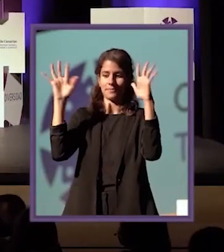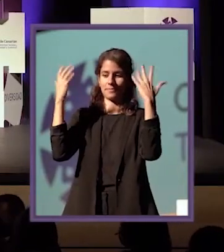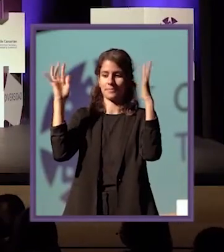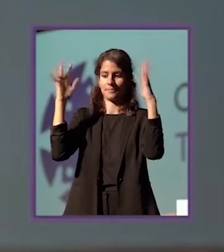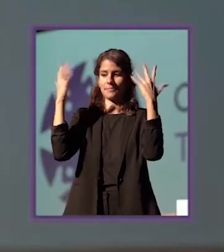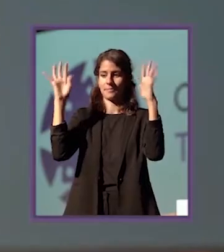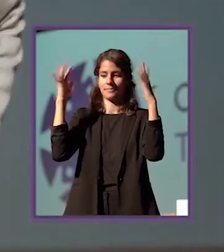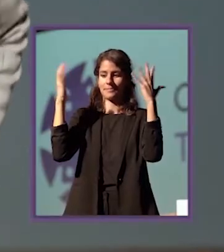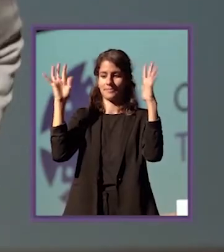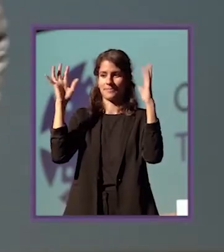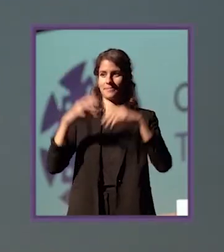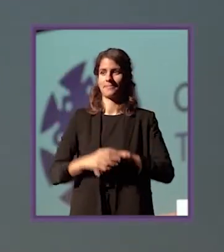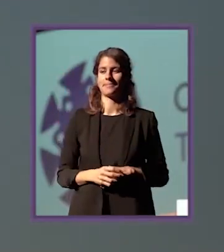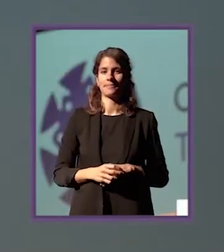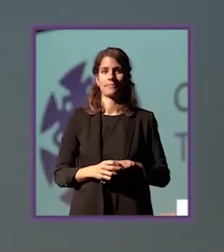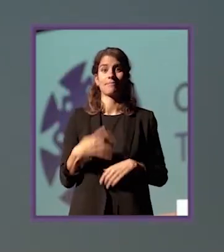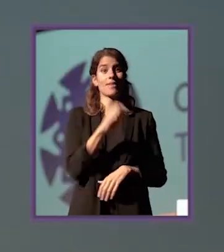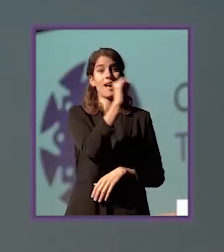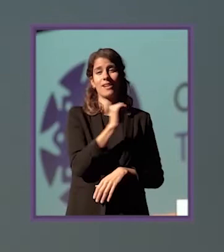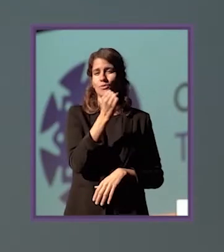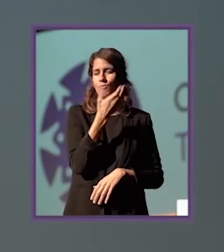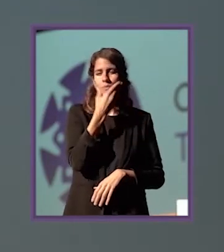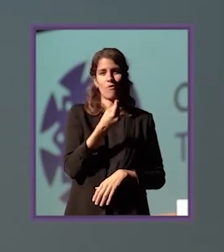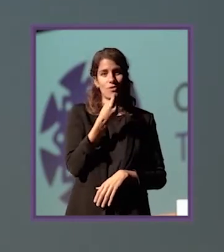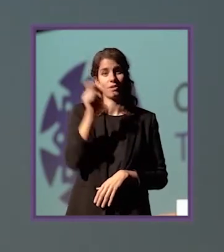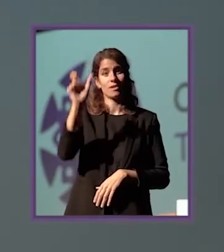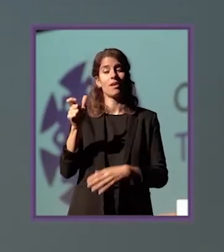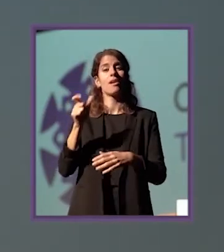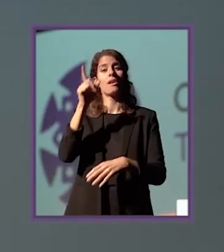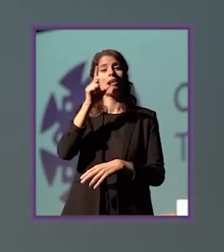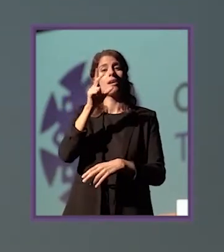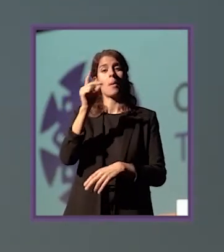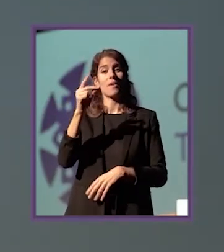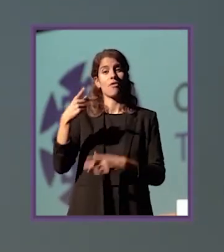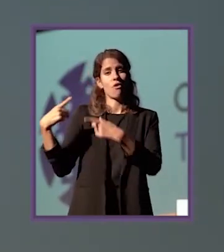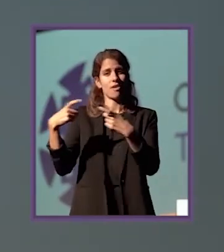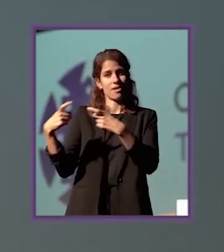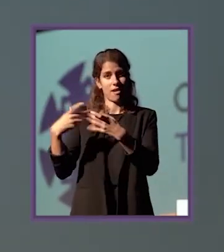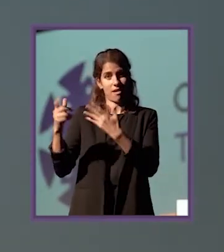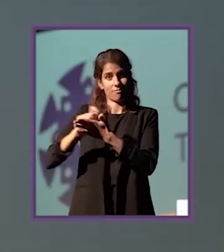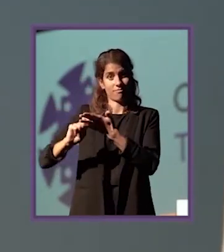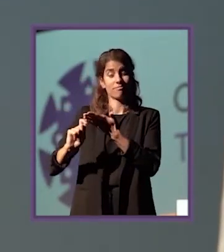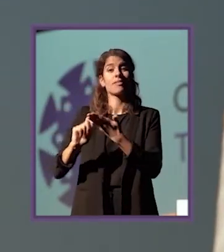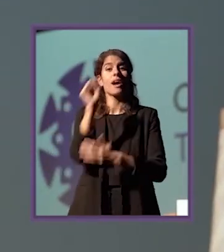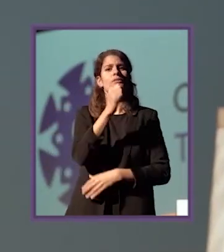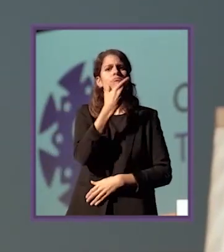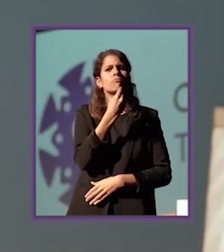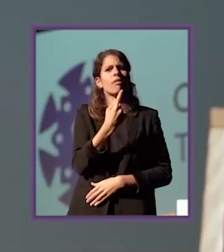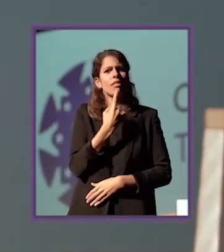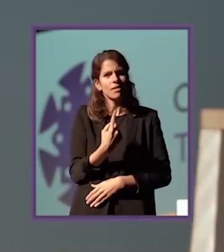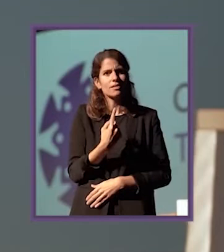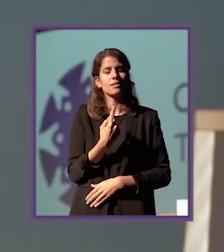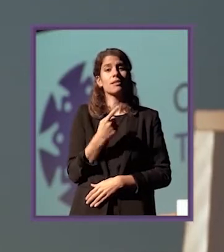Además nos ha contado con esta canción tan bonita de Pedro Guerra que dice algo así como: cuida a quien te cuida, soy